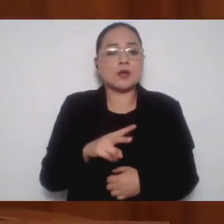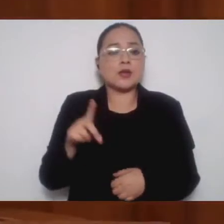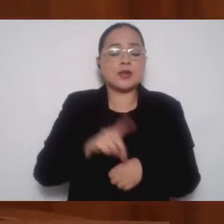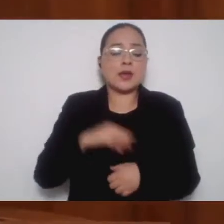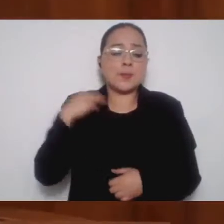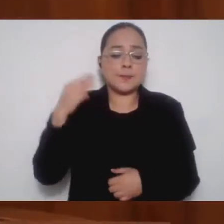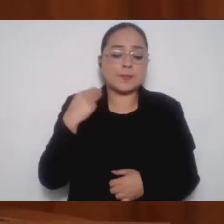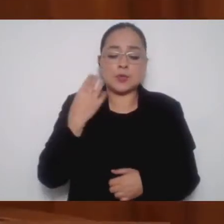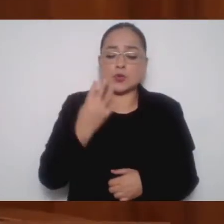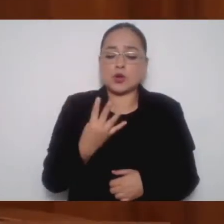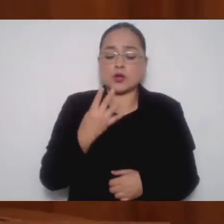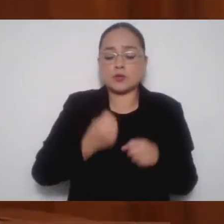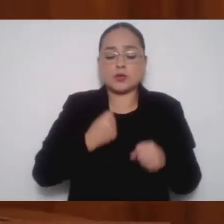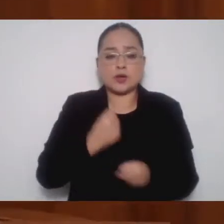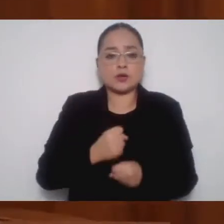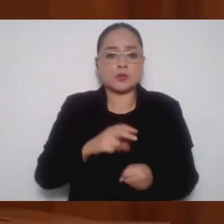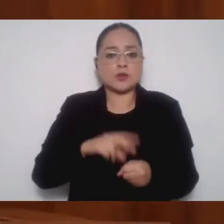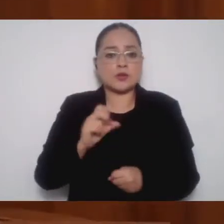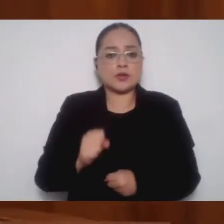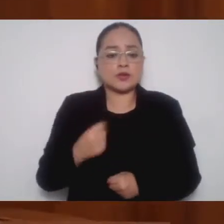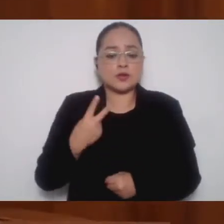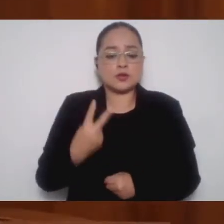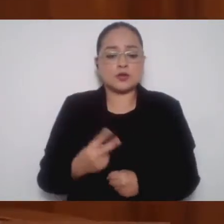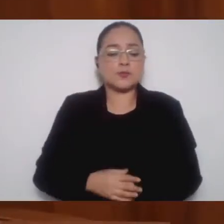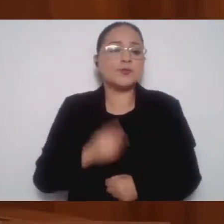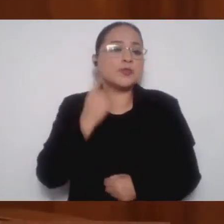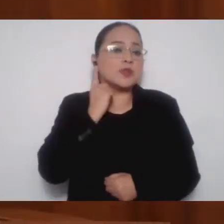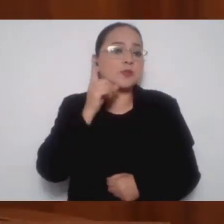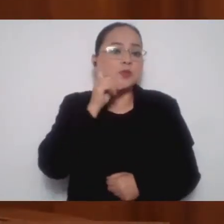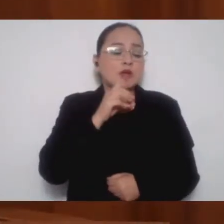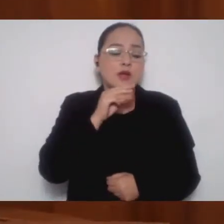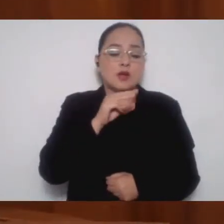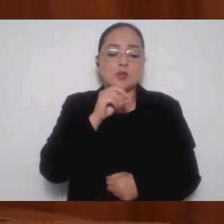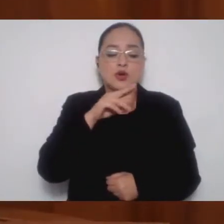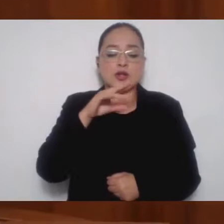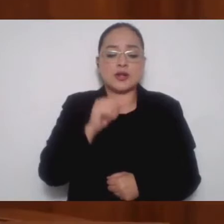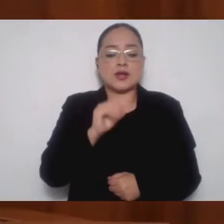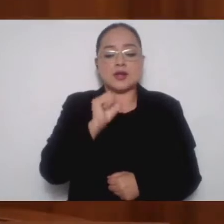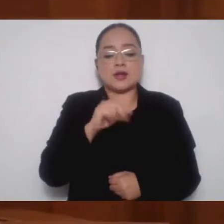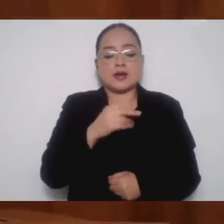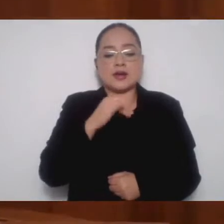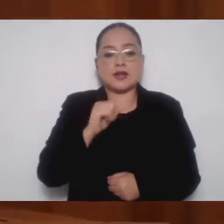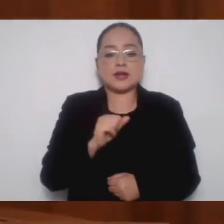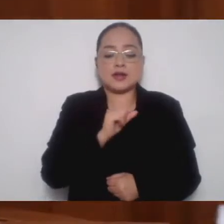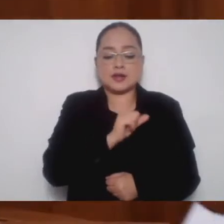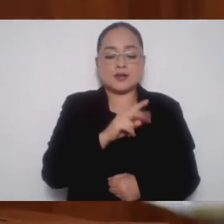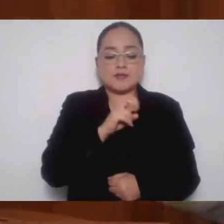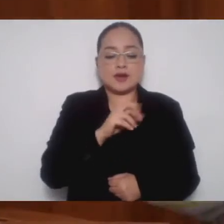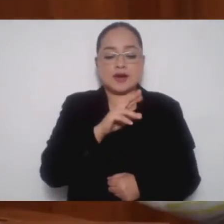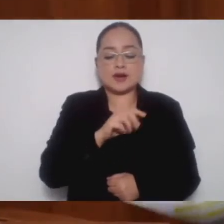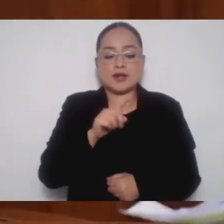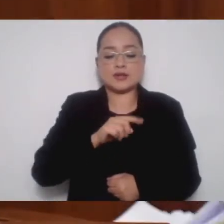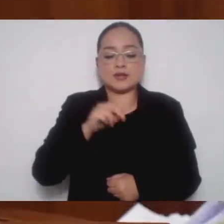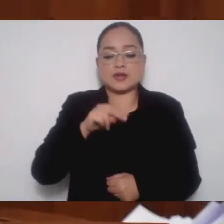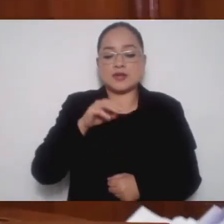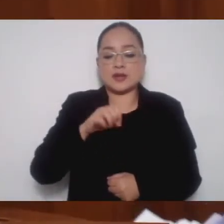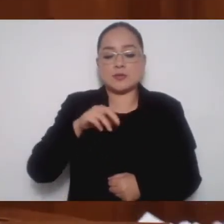a 4 de marzo de 2022. Diputada Mónica Angélica Álvarez